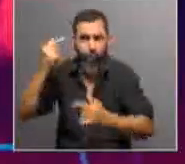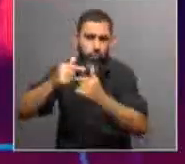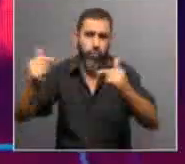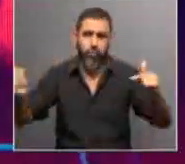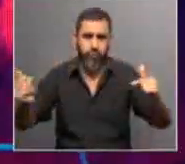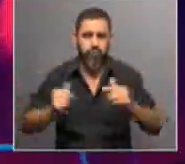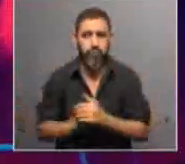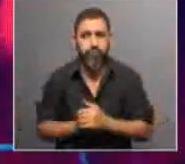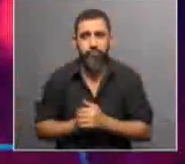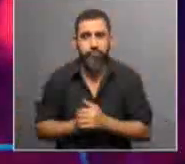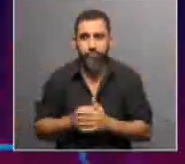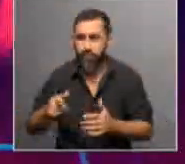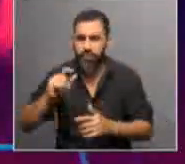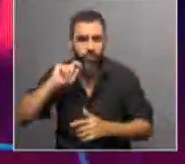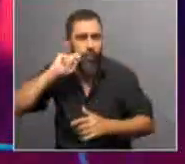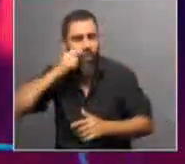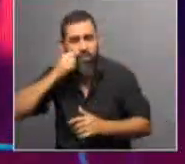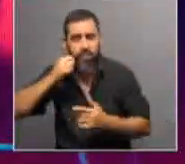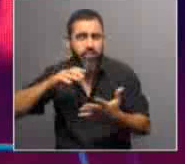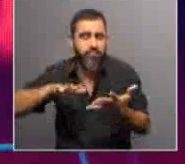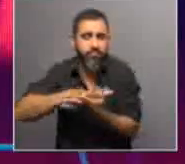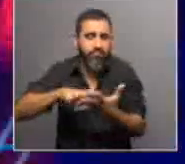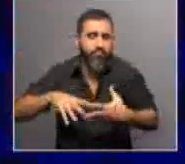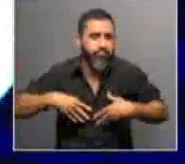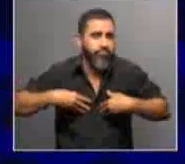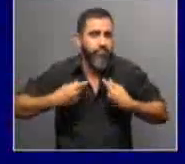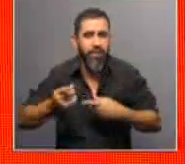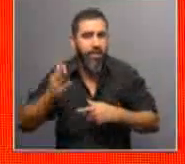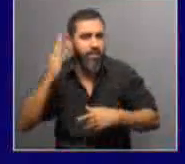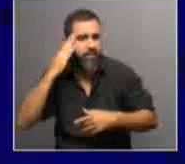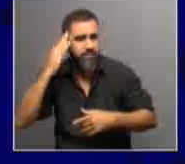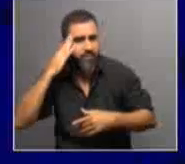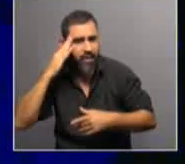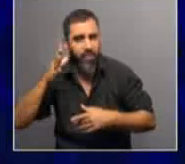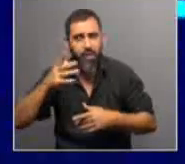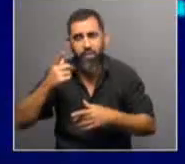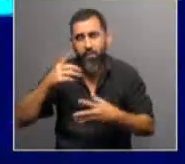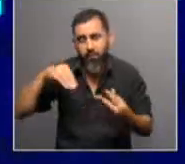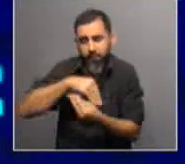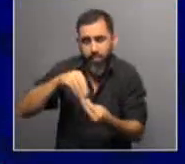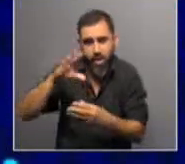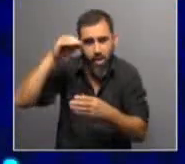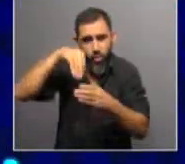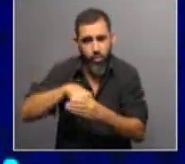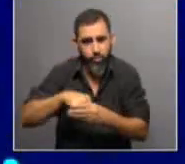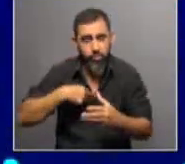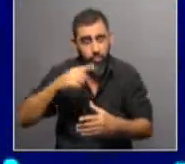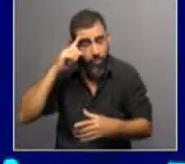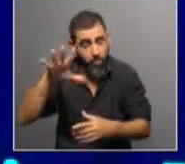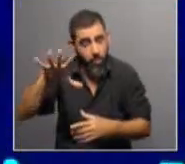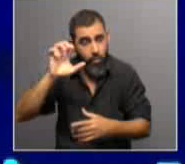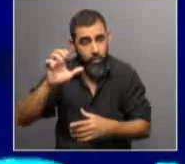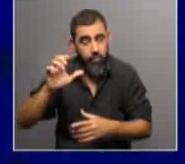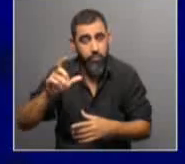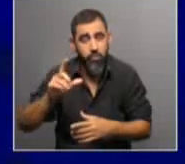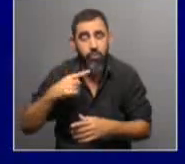Porque es lindo, ¿entendés? Para ver, él sabe que es un parte de la familia y yo me acuerdo cuando nosotros le hicimos el